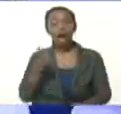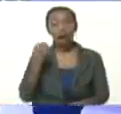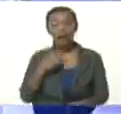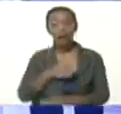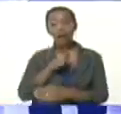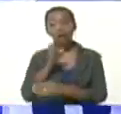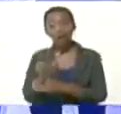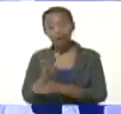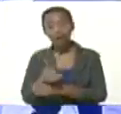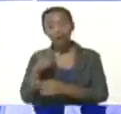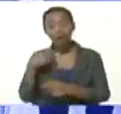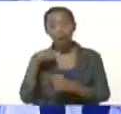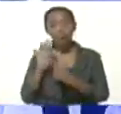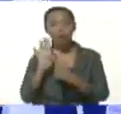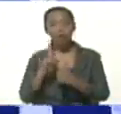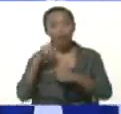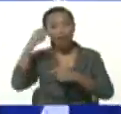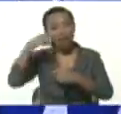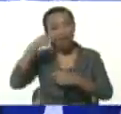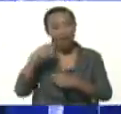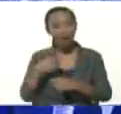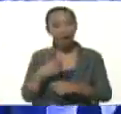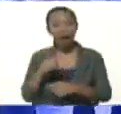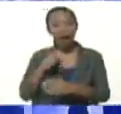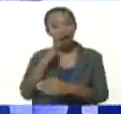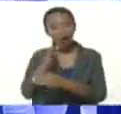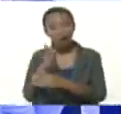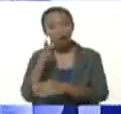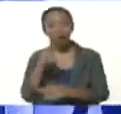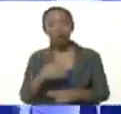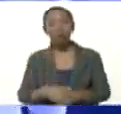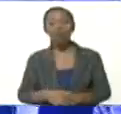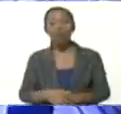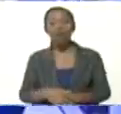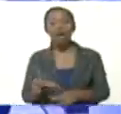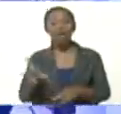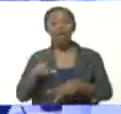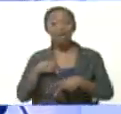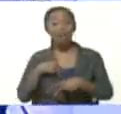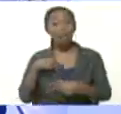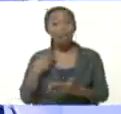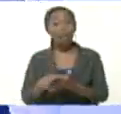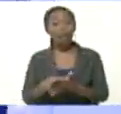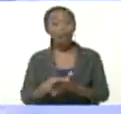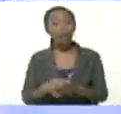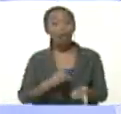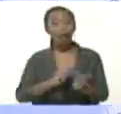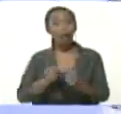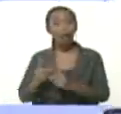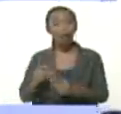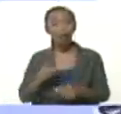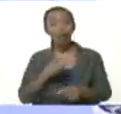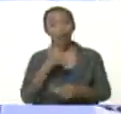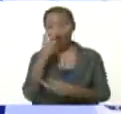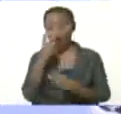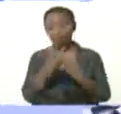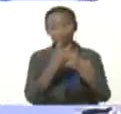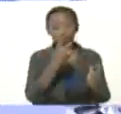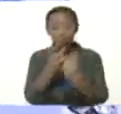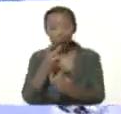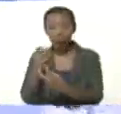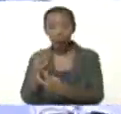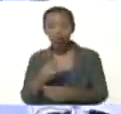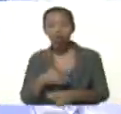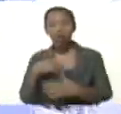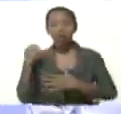les voy a mostrar el video que estuvimos allá. Sí. Aceptamos pagos. Aquí está la gente de La Patana, usted visitó. La Patana, correcto. Ahí